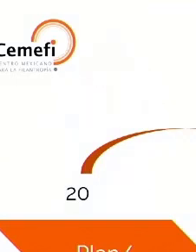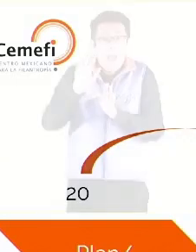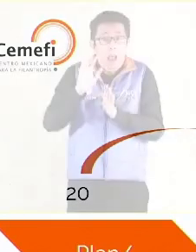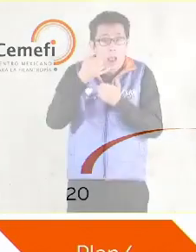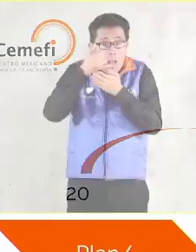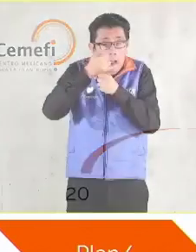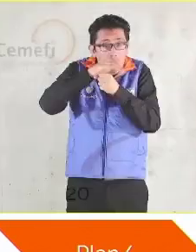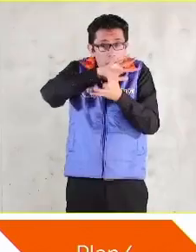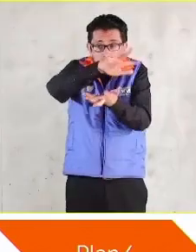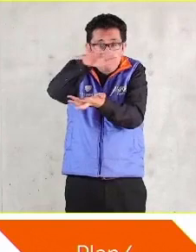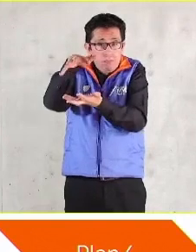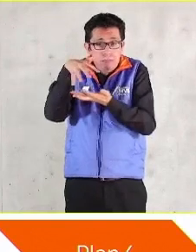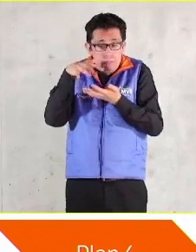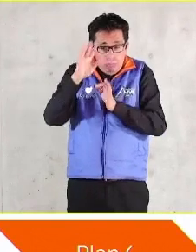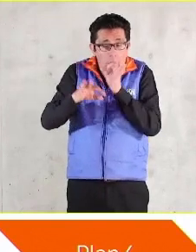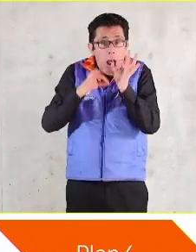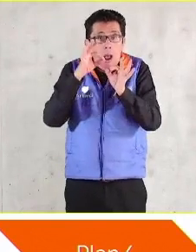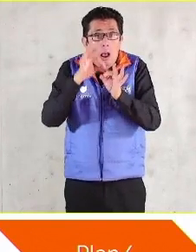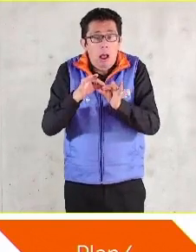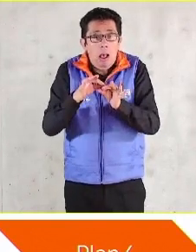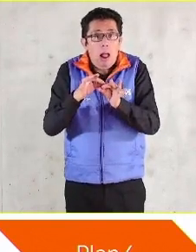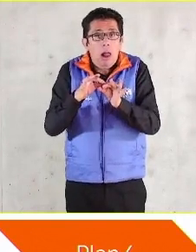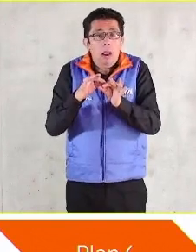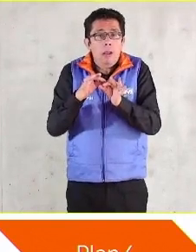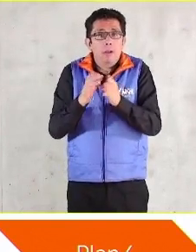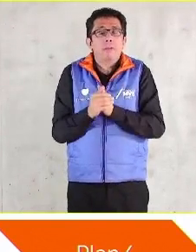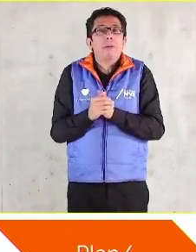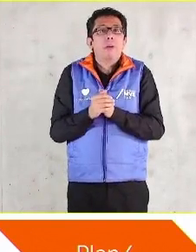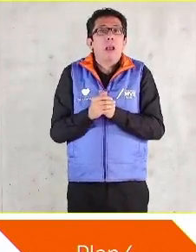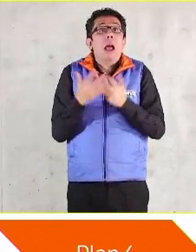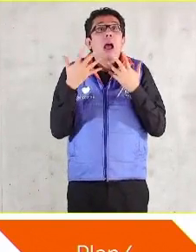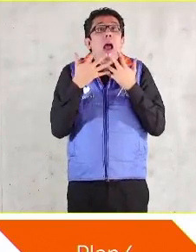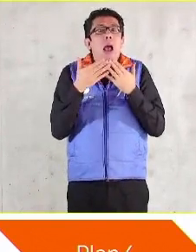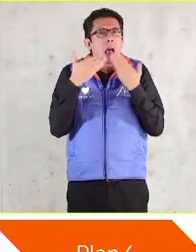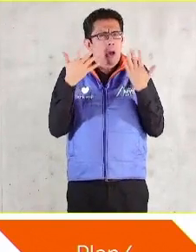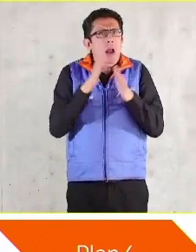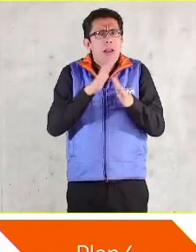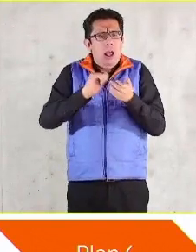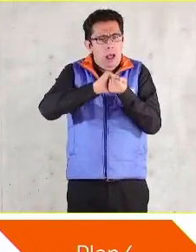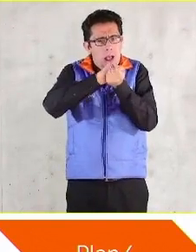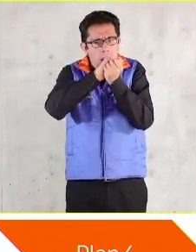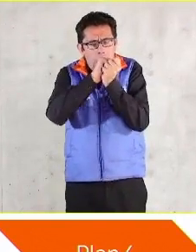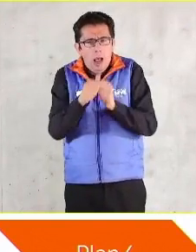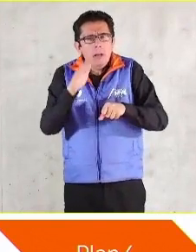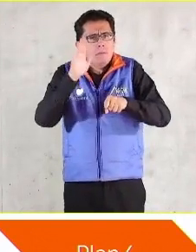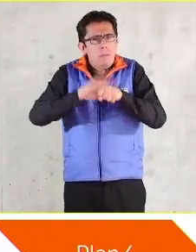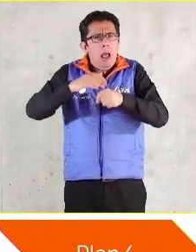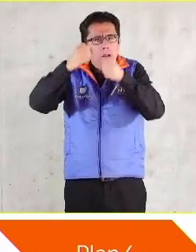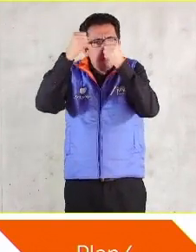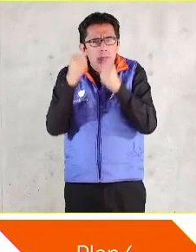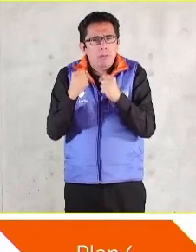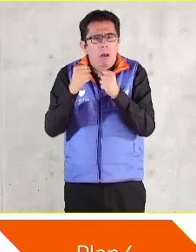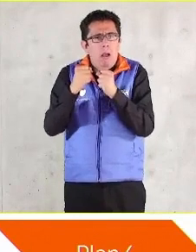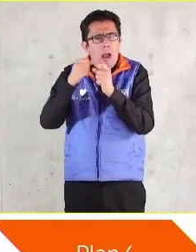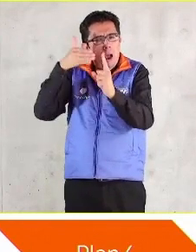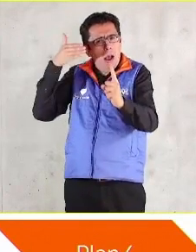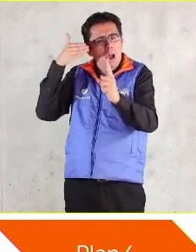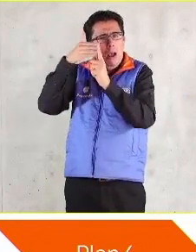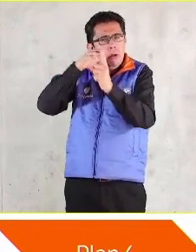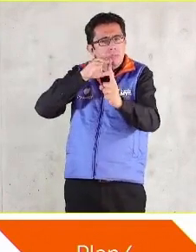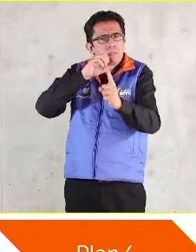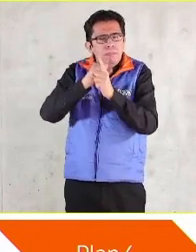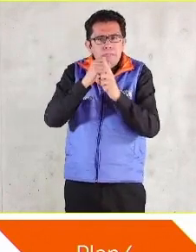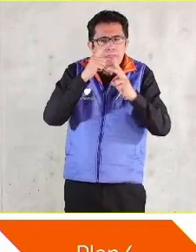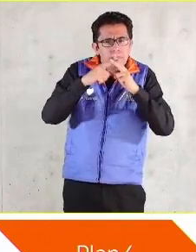datos, pasamos al tema de dejar de implementar, empezar a consolidar, que es la meta y la medición. Una vez que empezamos a